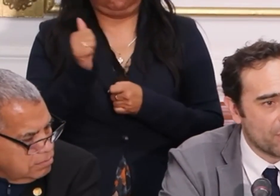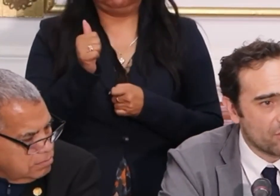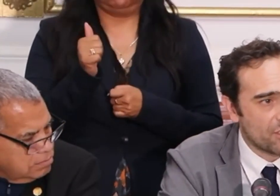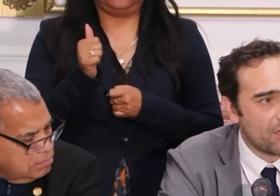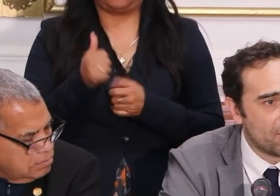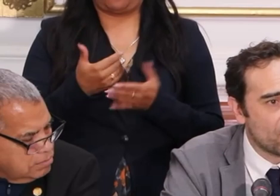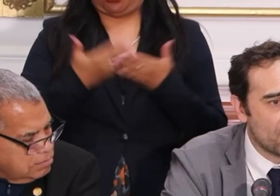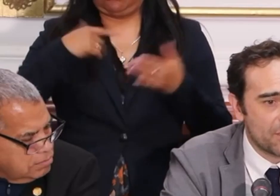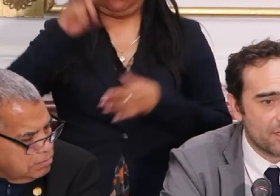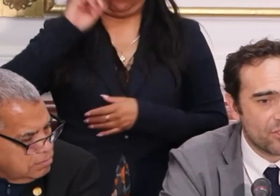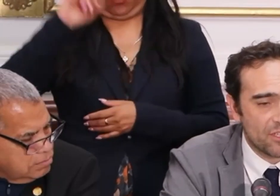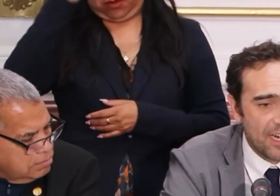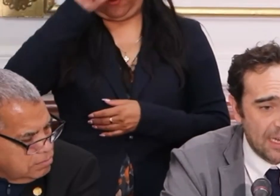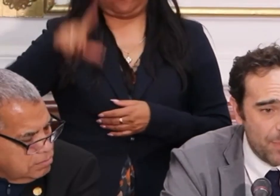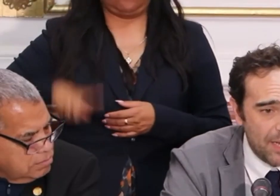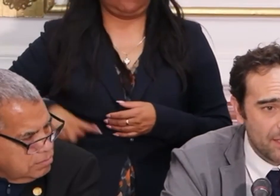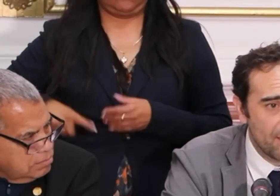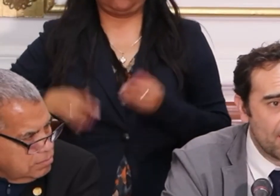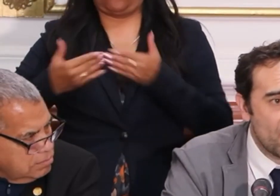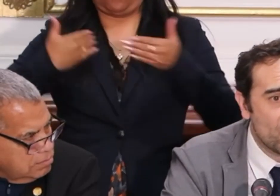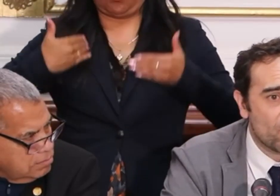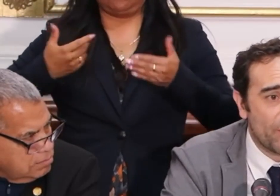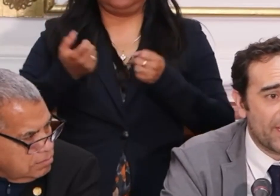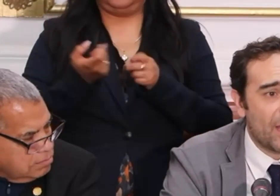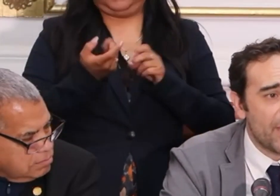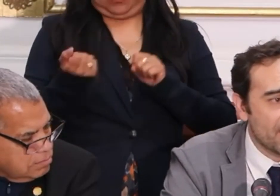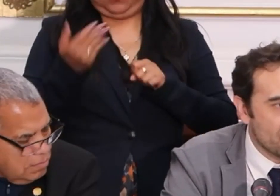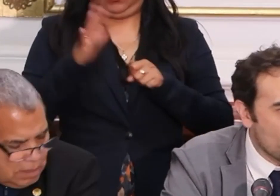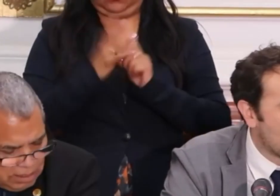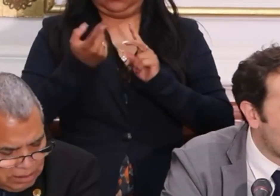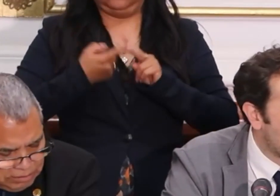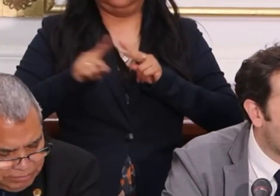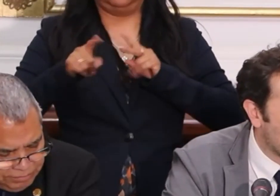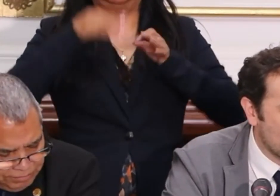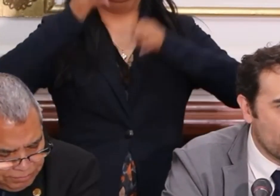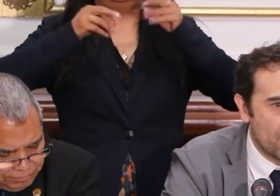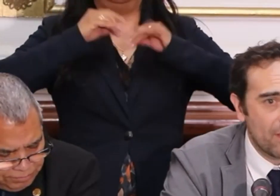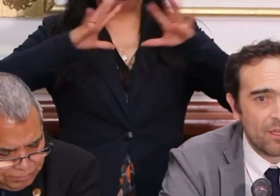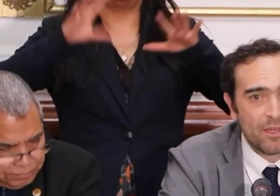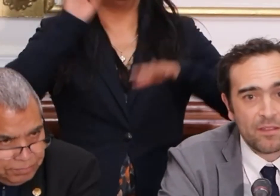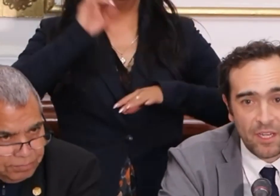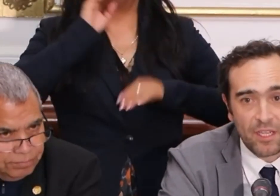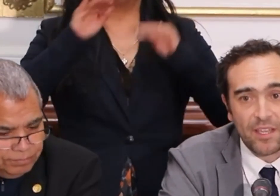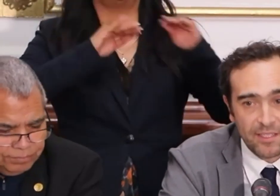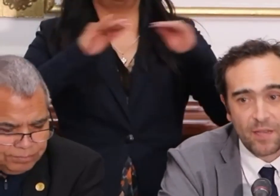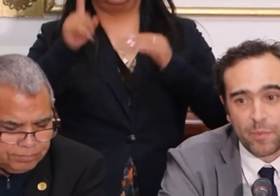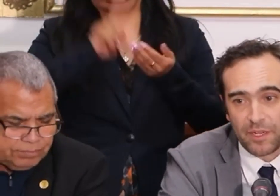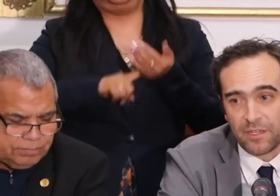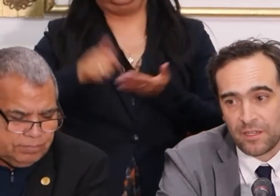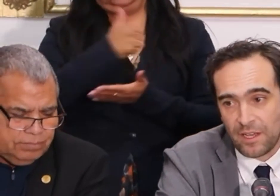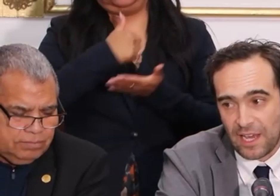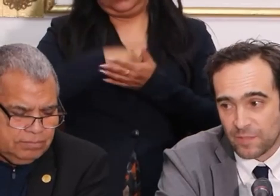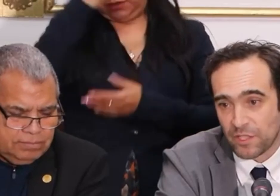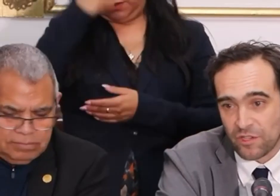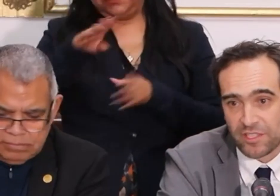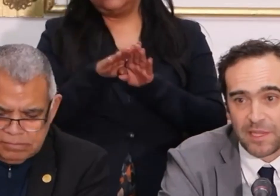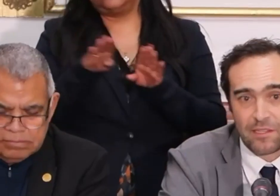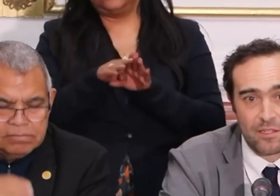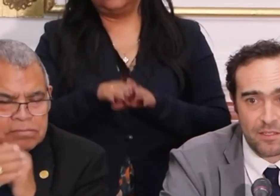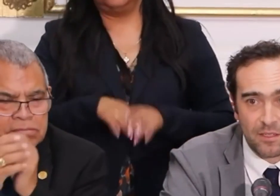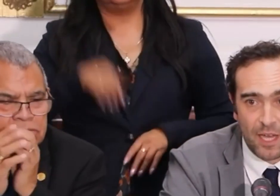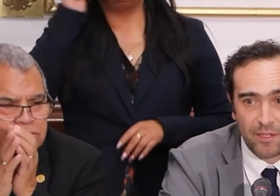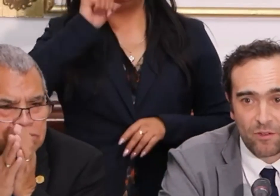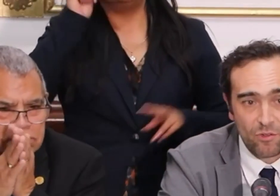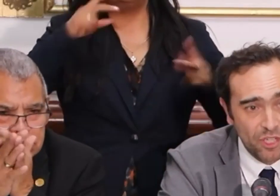de gobierno desde el inicio de la administración, desde la campaña, sobre qué había que hacer con la movilidad de la ciudad, dirigida siempre a las personas que más